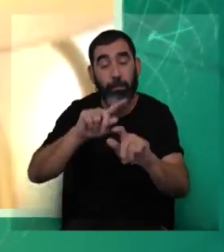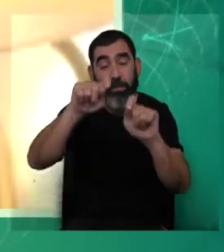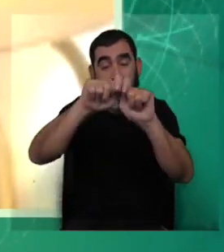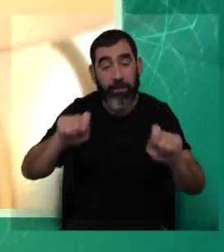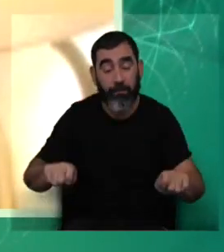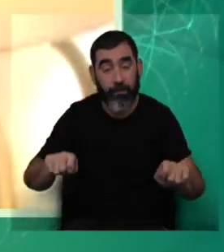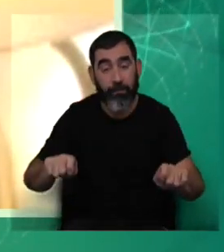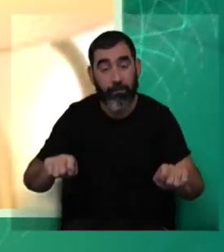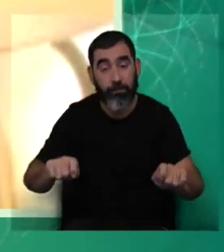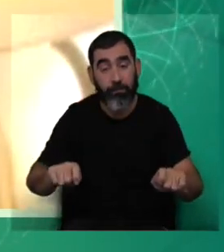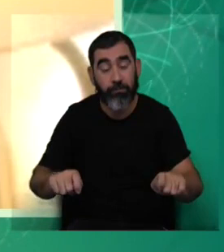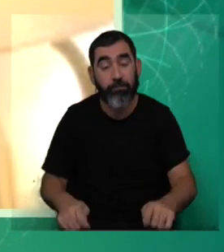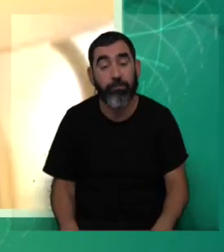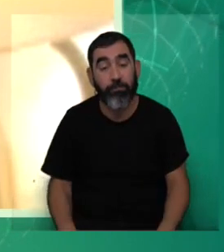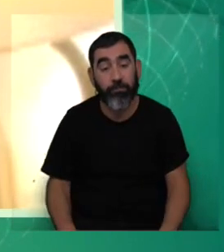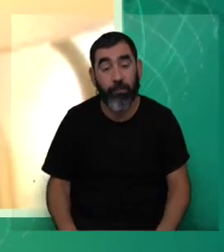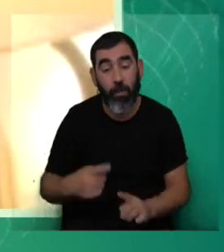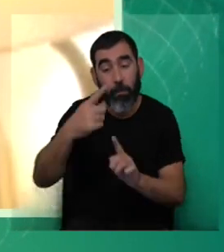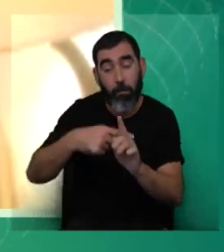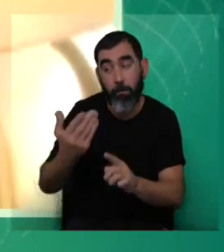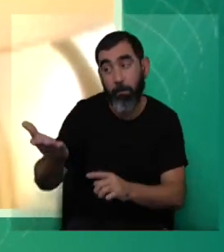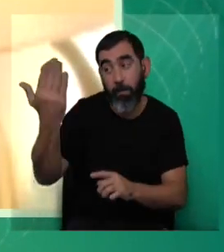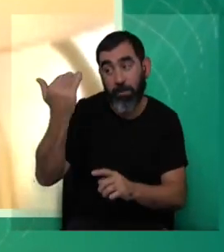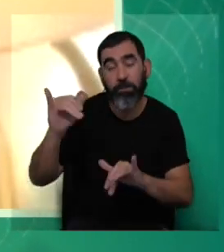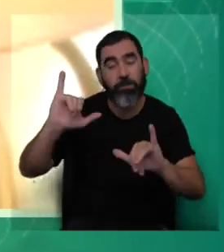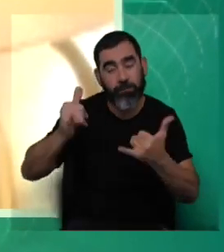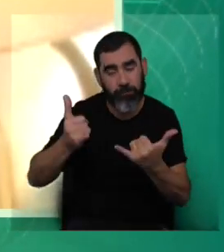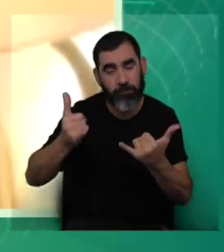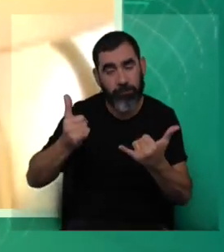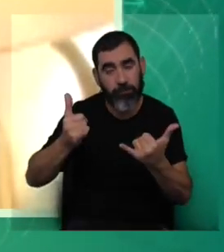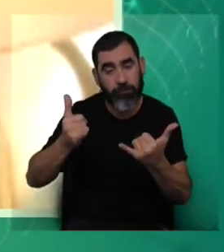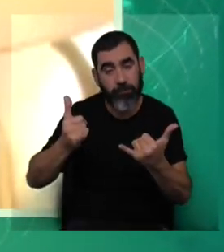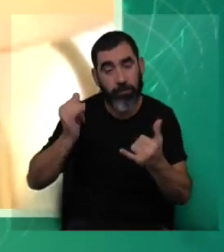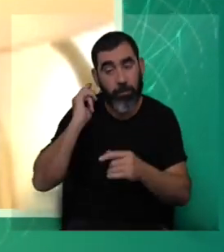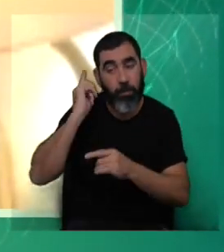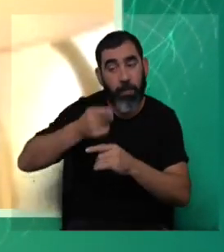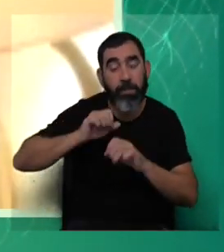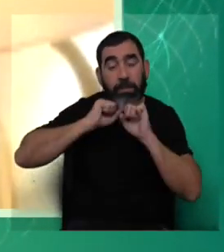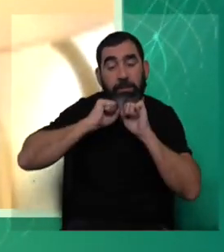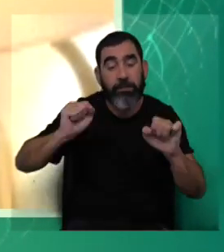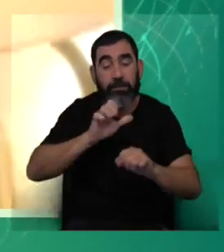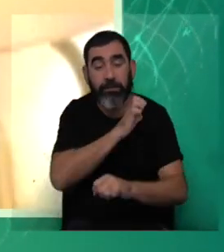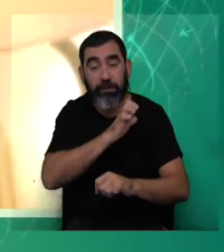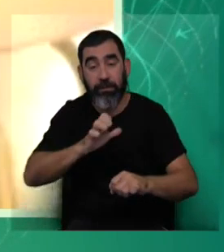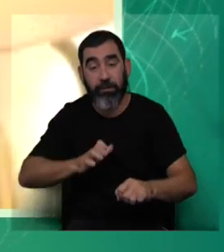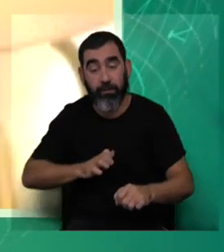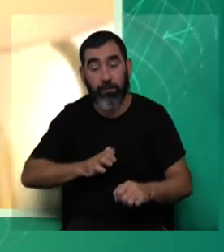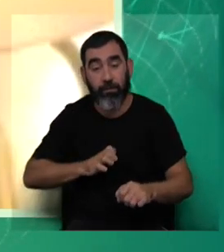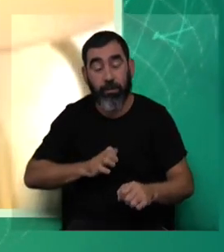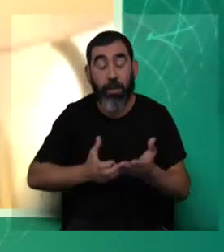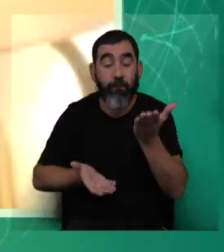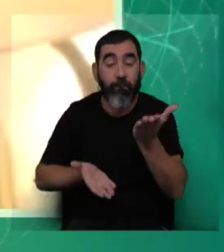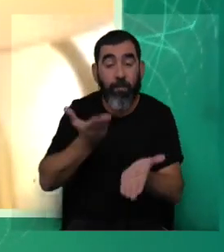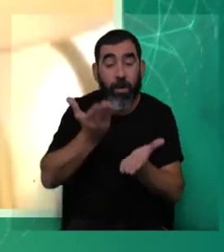PIT-CNT de este mes pasado ya dejó encomendado al secretario ejecutivo que se evalúe